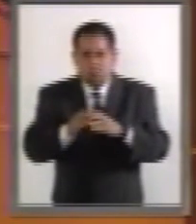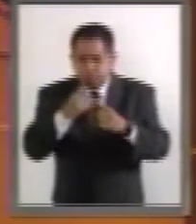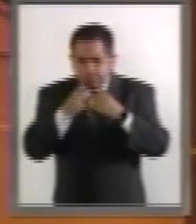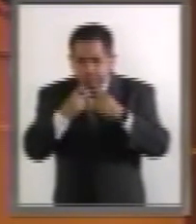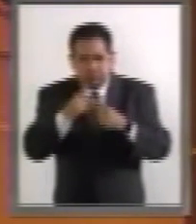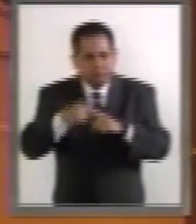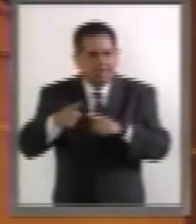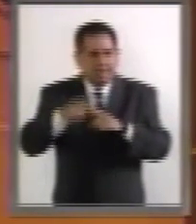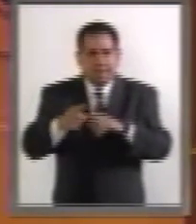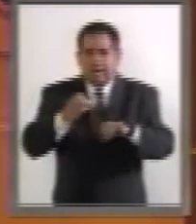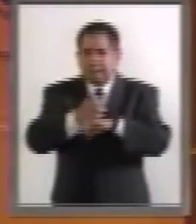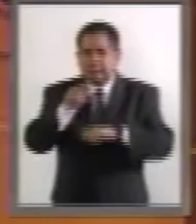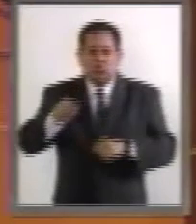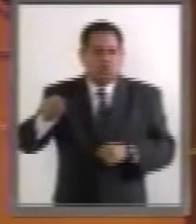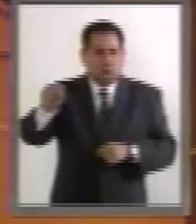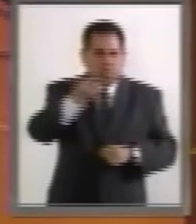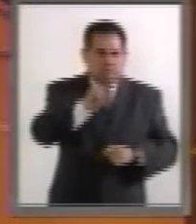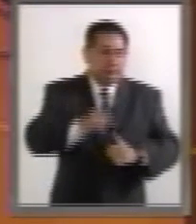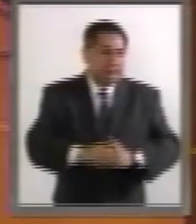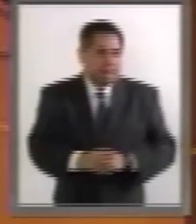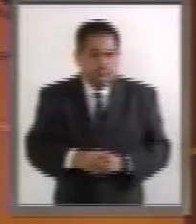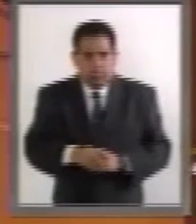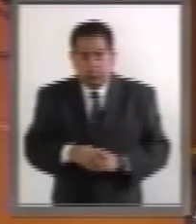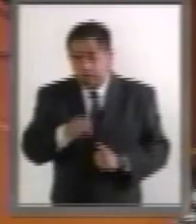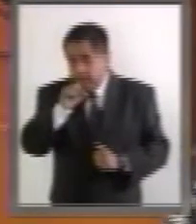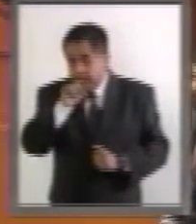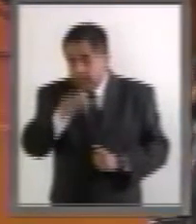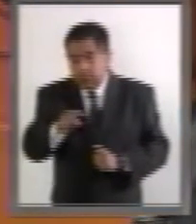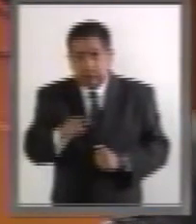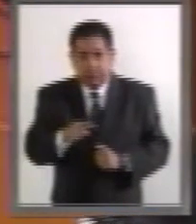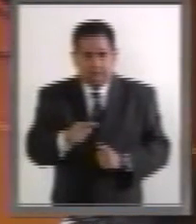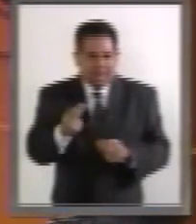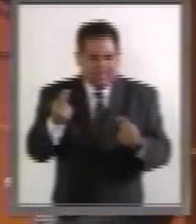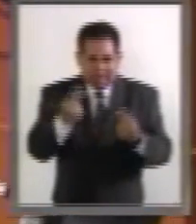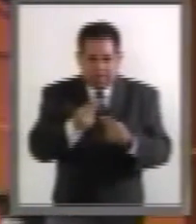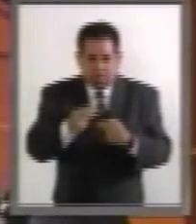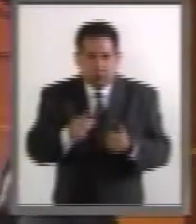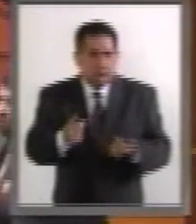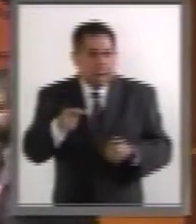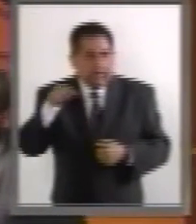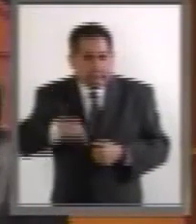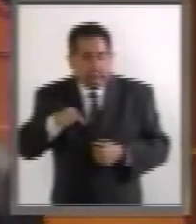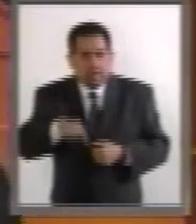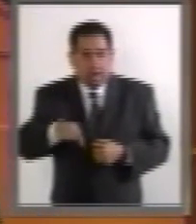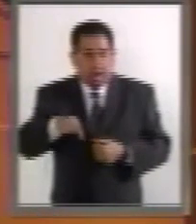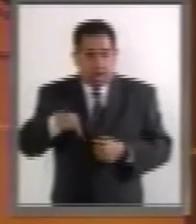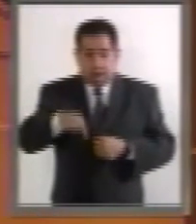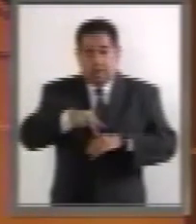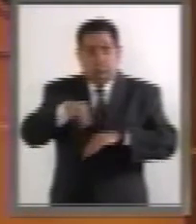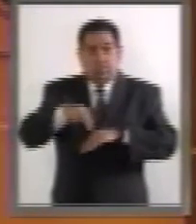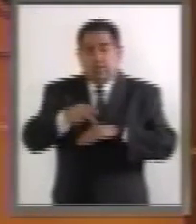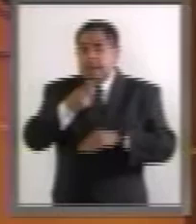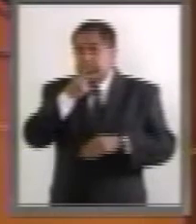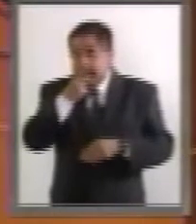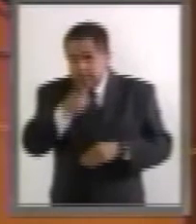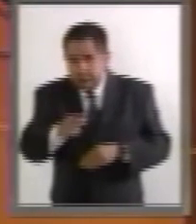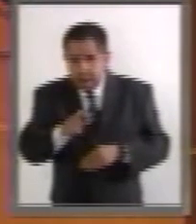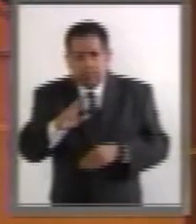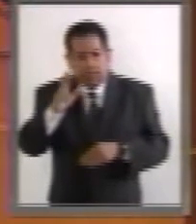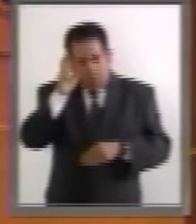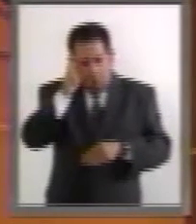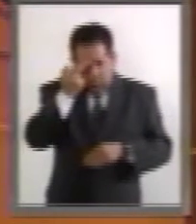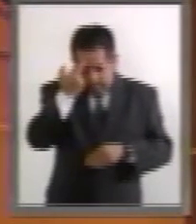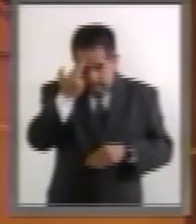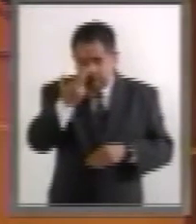las entidades federativas. También es necesario aquí, desde esa tribuna, volver a recordar